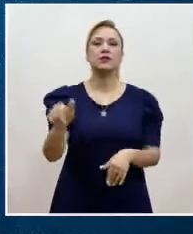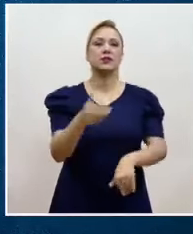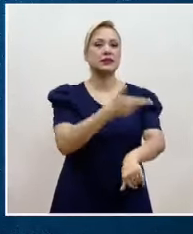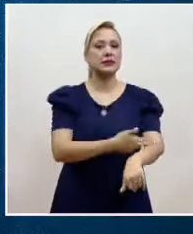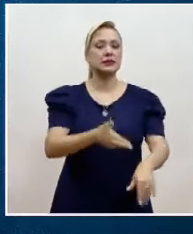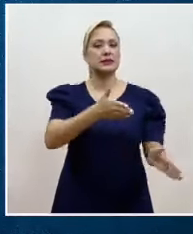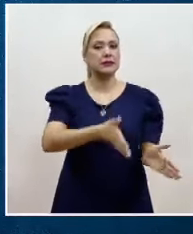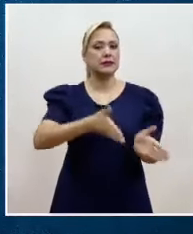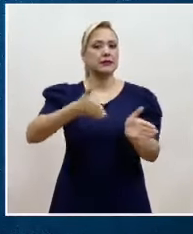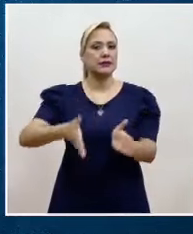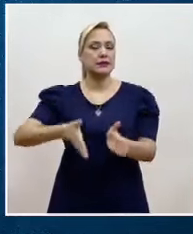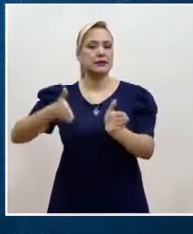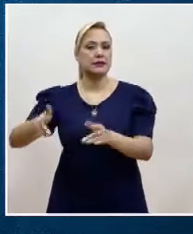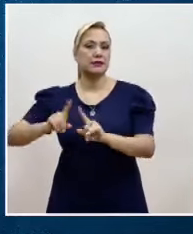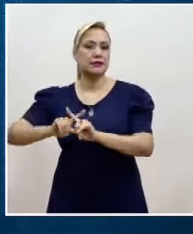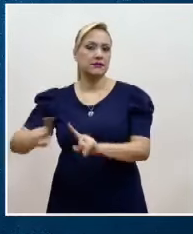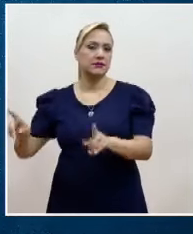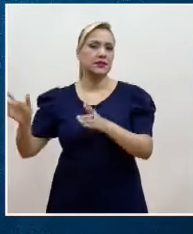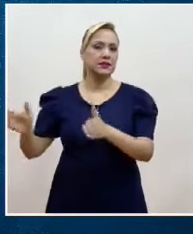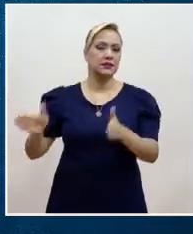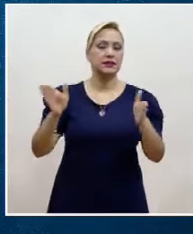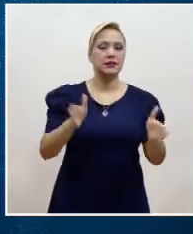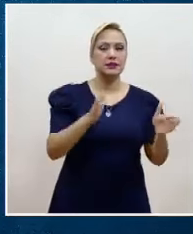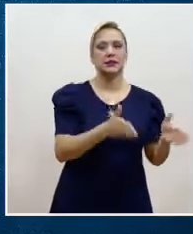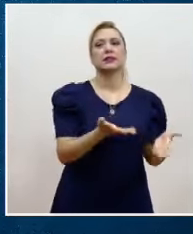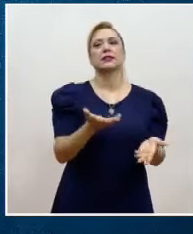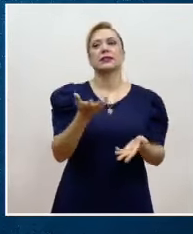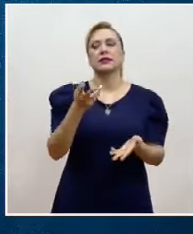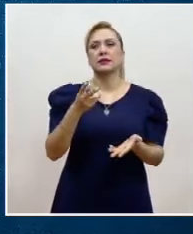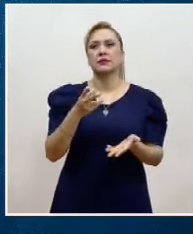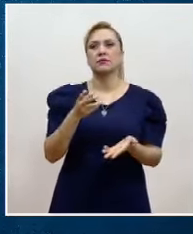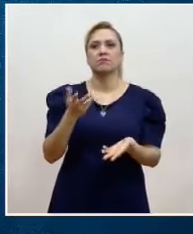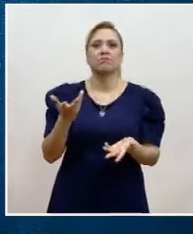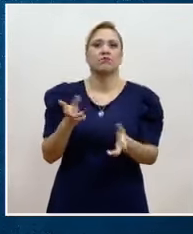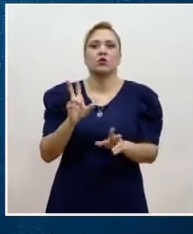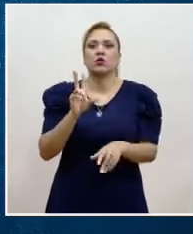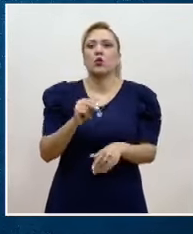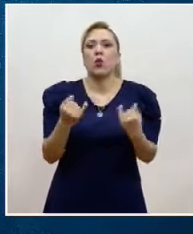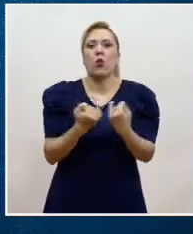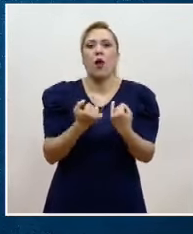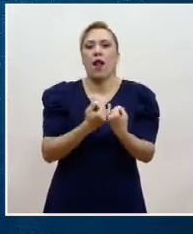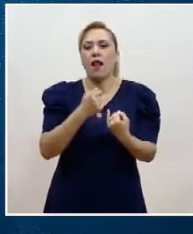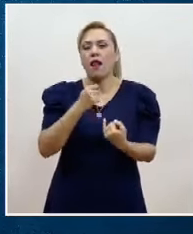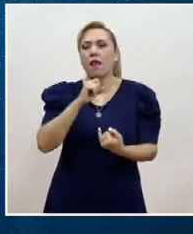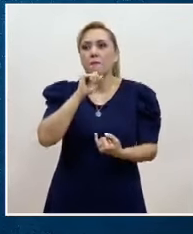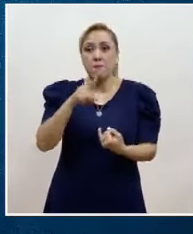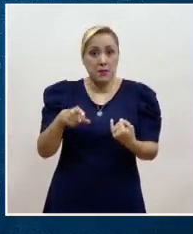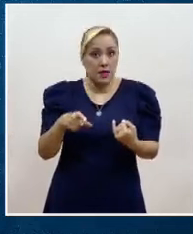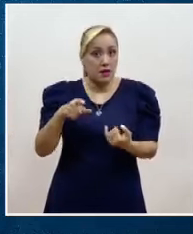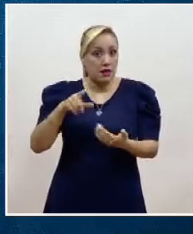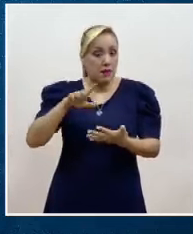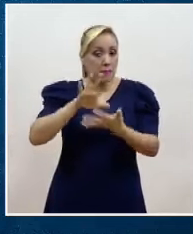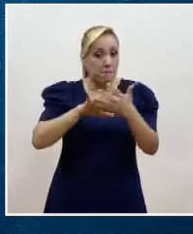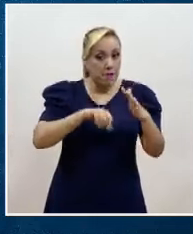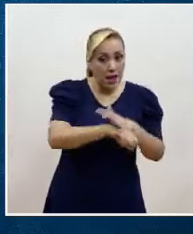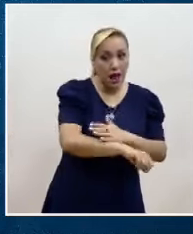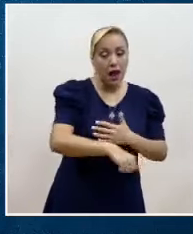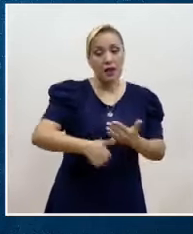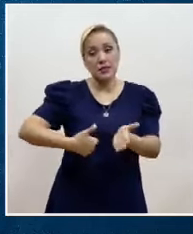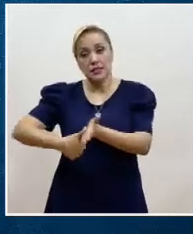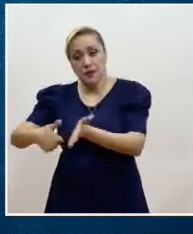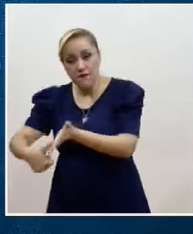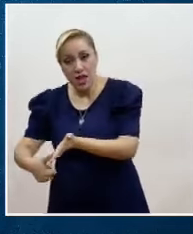diferentes materias, que son diferentes procesos, que no es lo mismo un juicio civil, que un juicio penal, que un juicio constitucional,